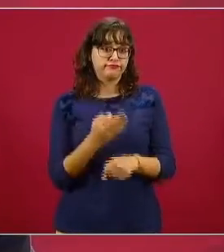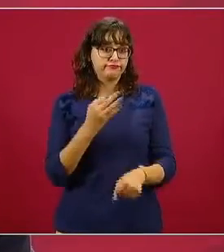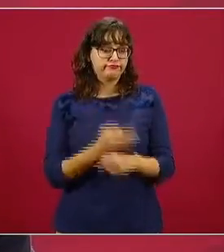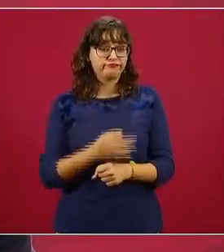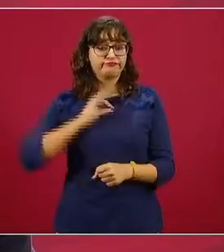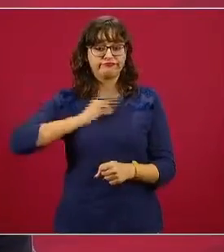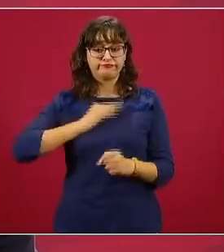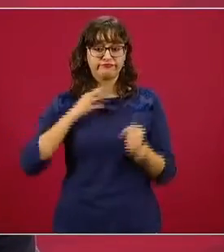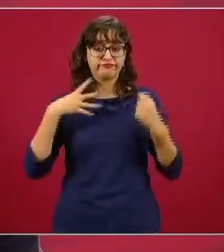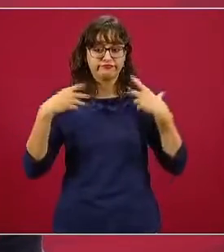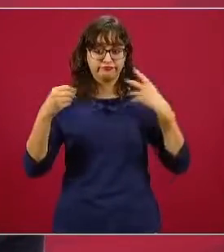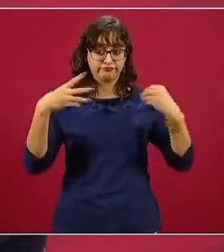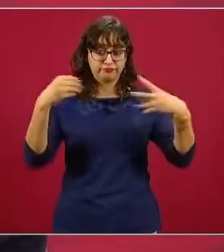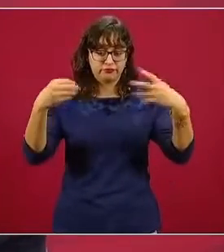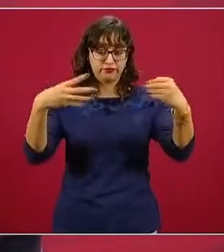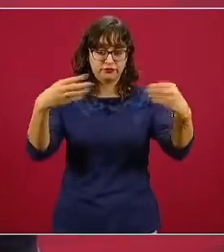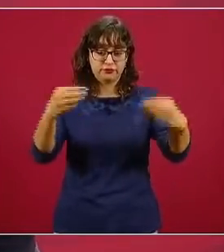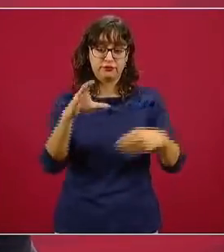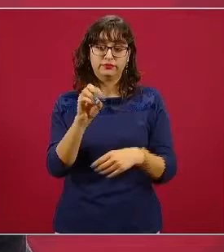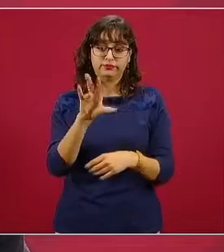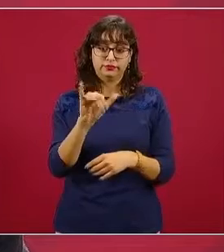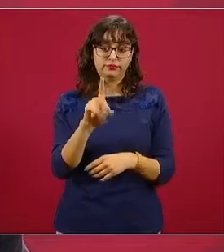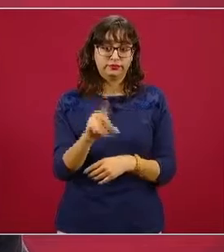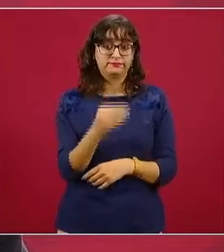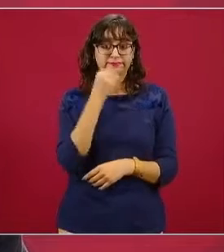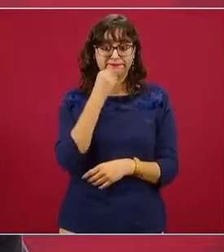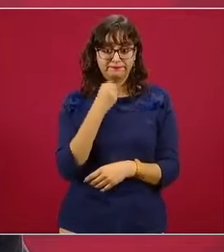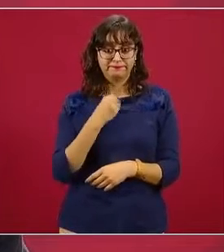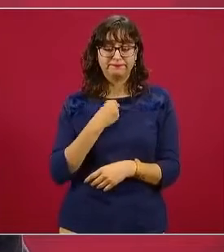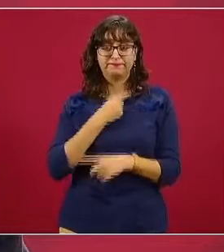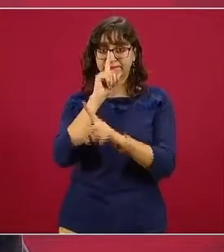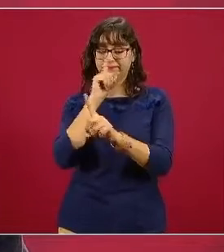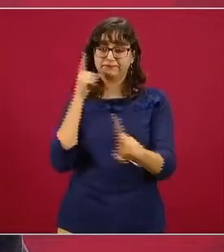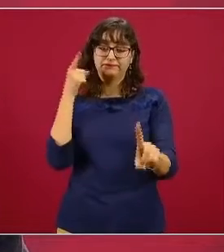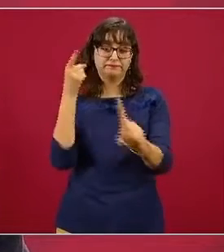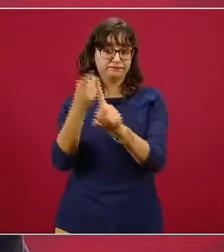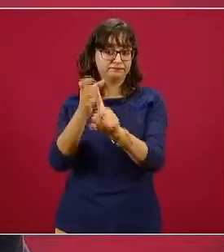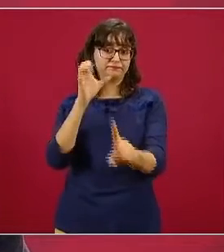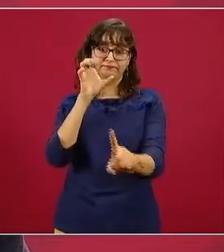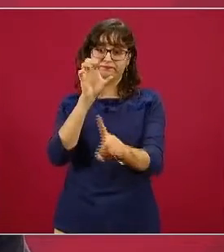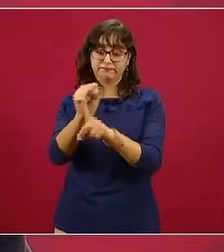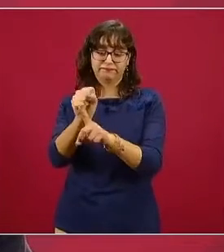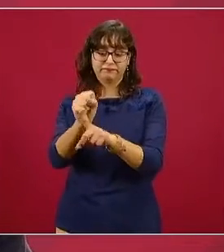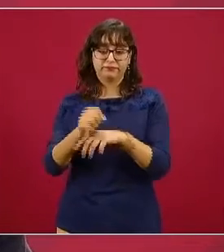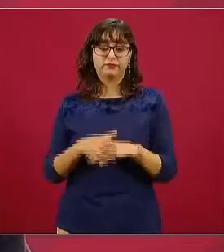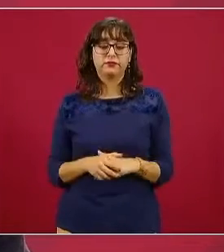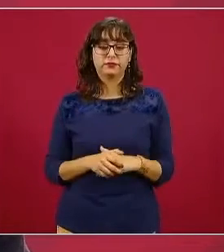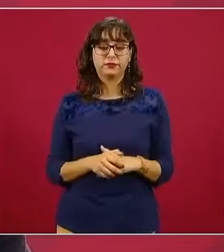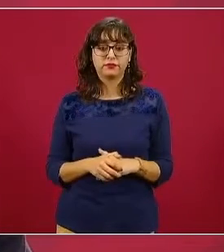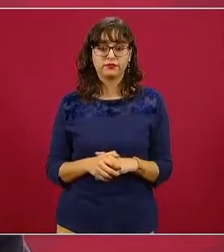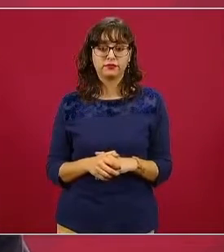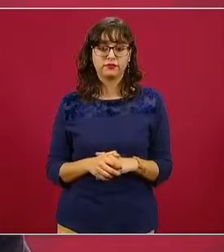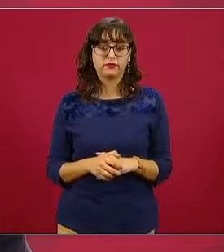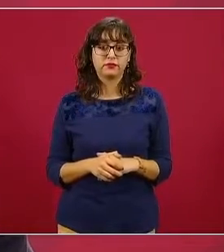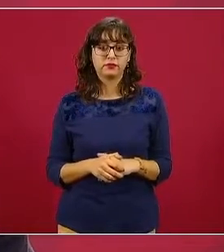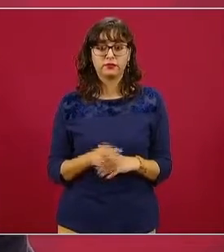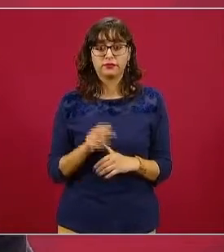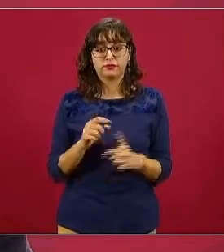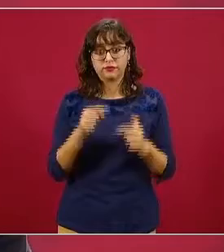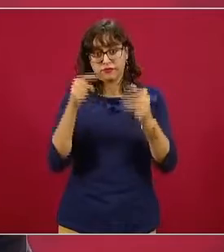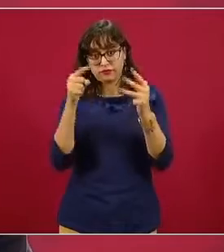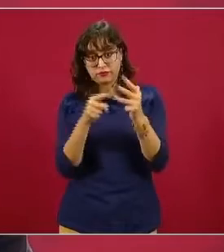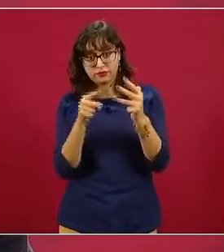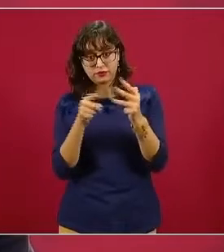la pandemia de COVID-19 impuso al cumplimiento de los objetivos del desarrollo sostenible, no solamente el